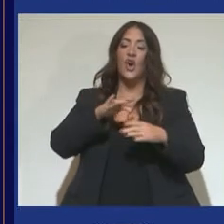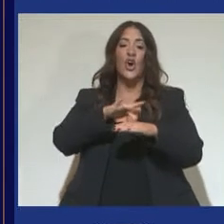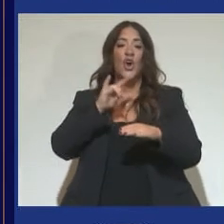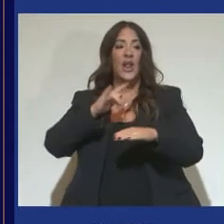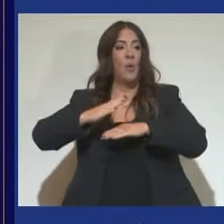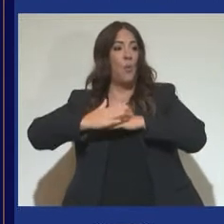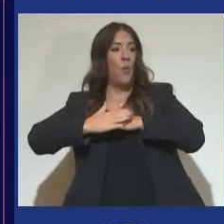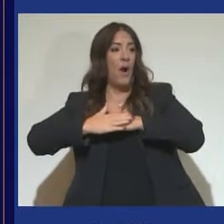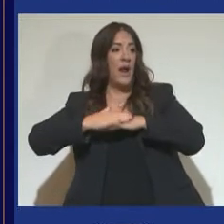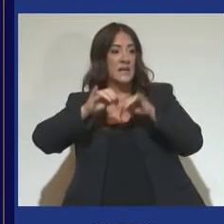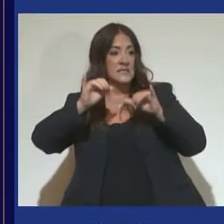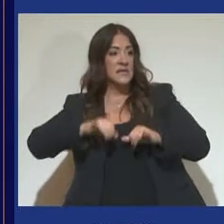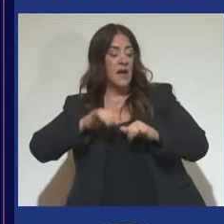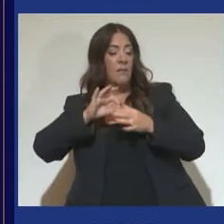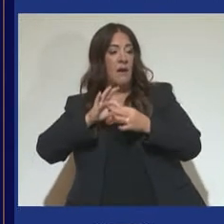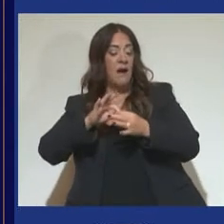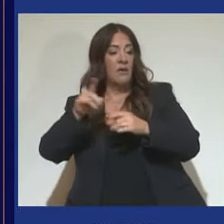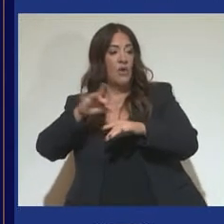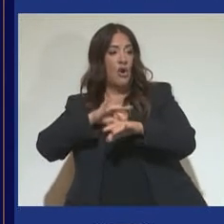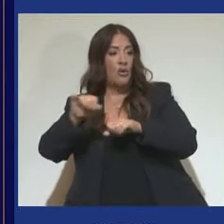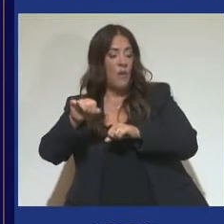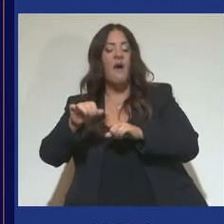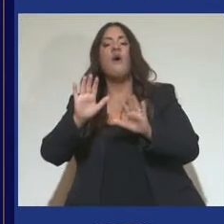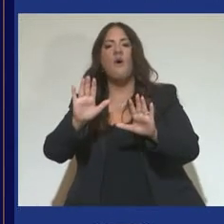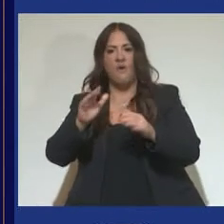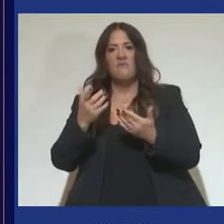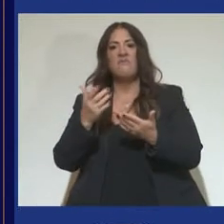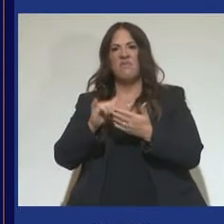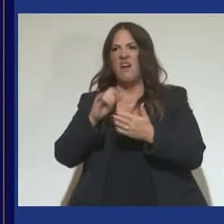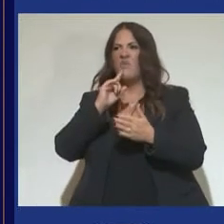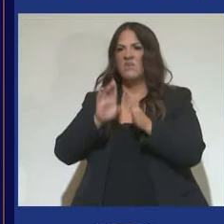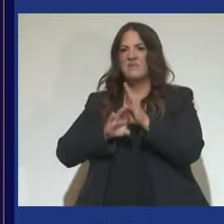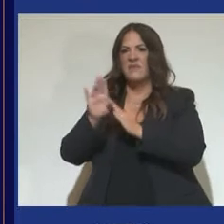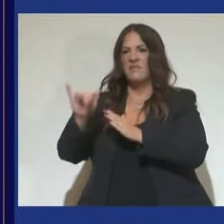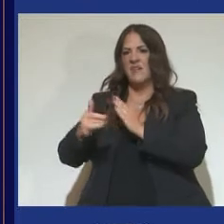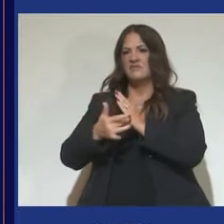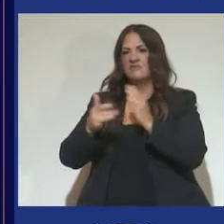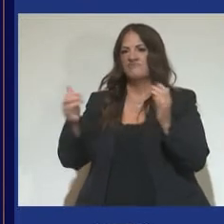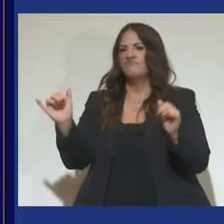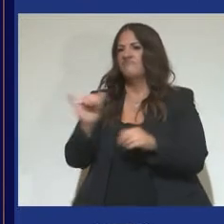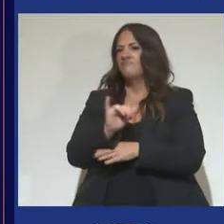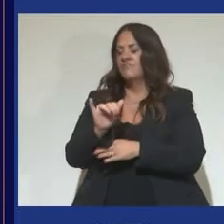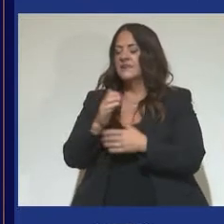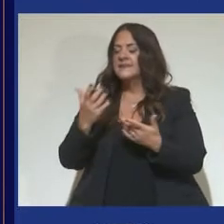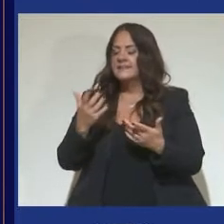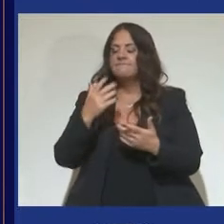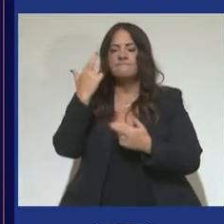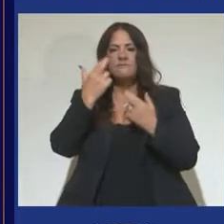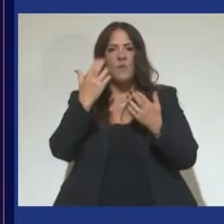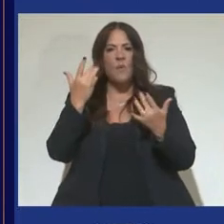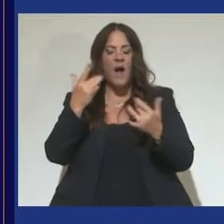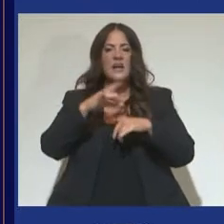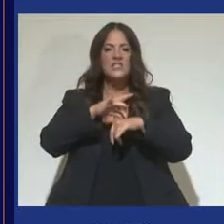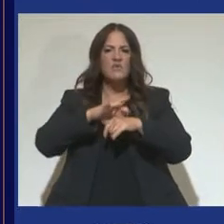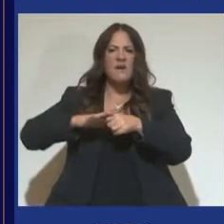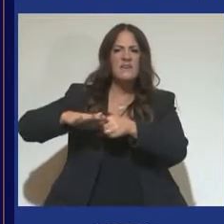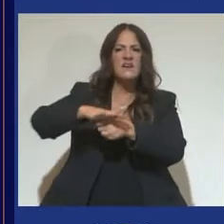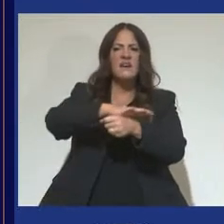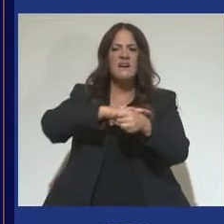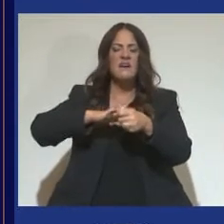temprana de terremotos vivimos en el estado de california que es espectacular por una razón topográficamente